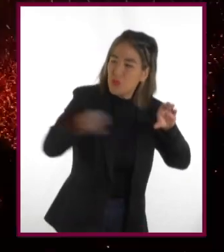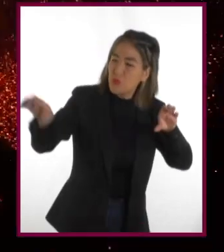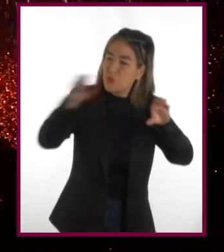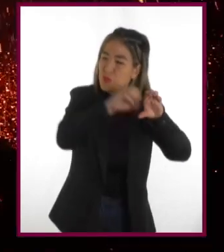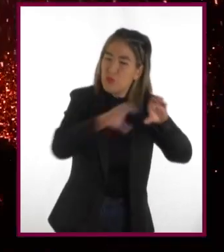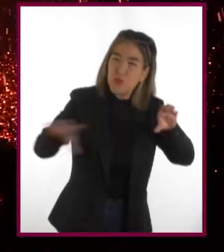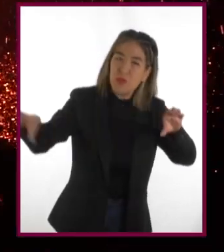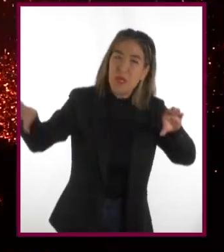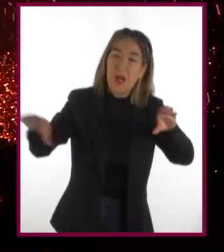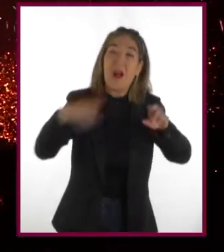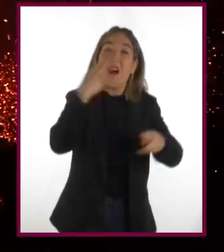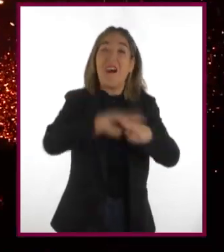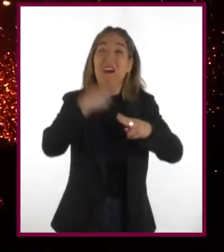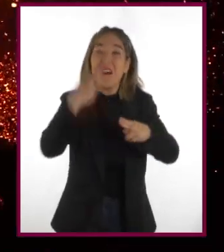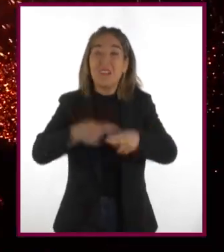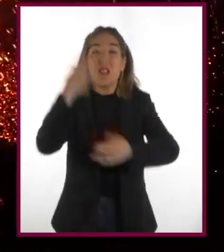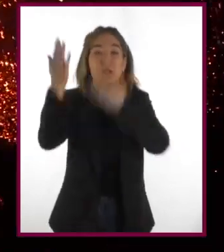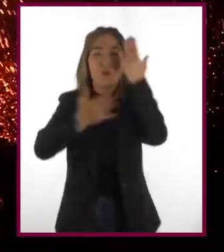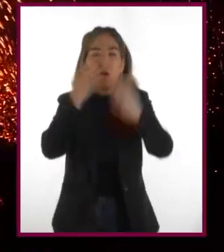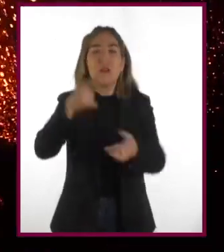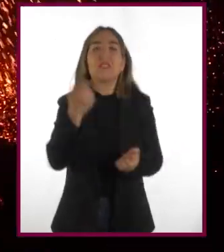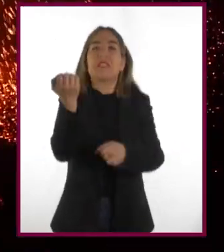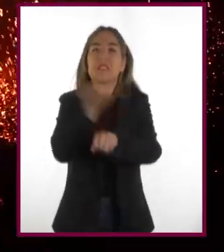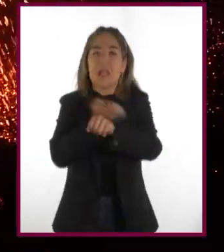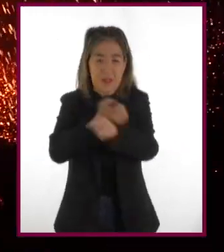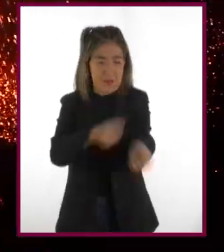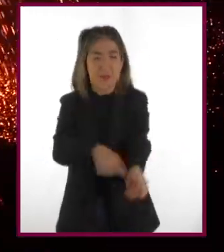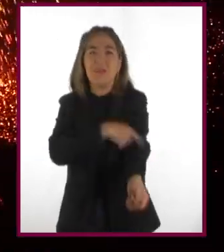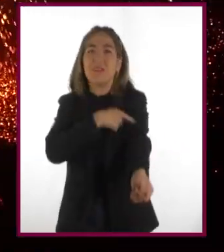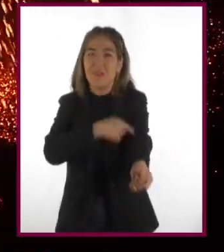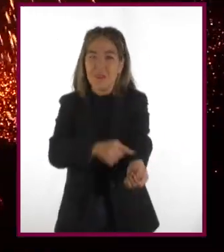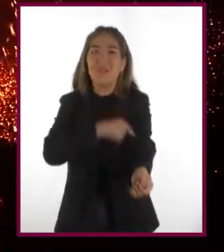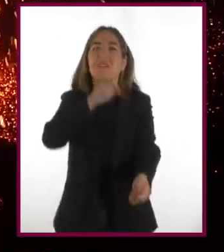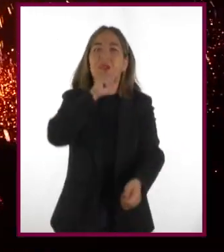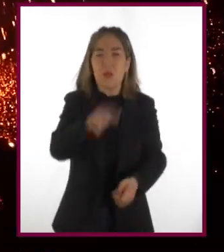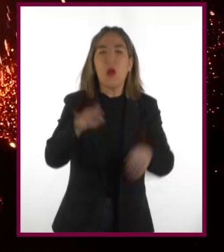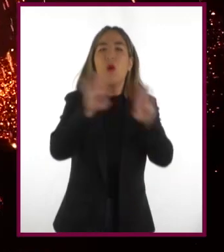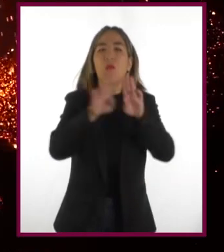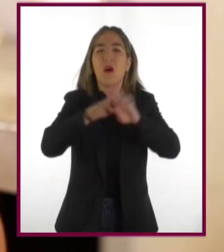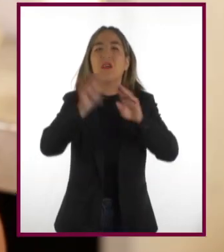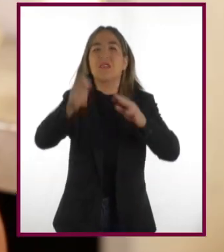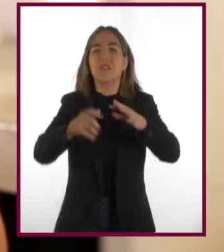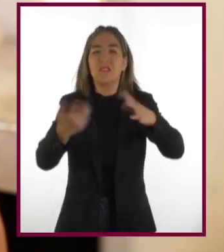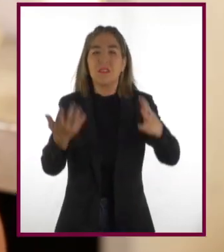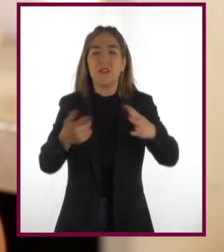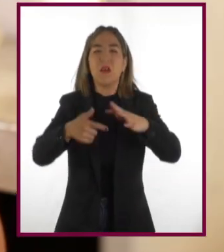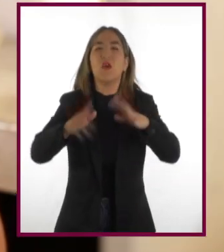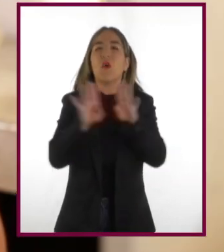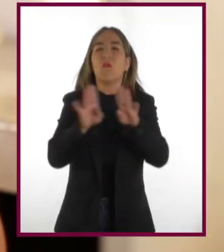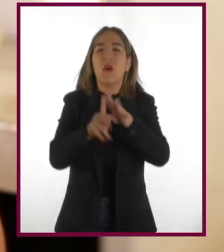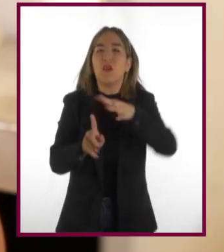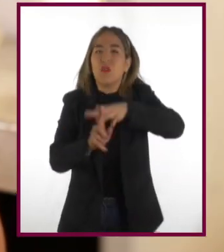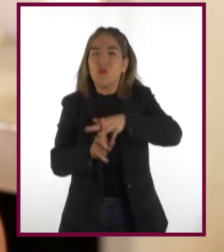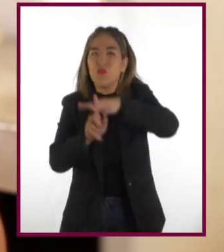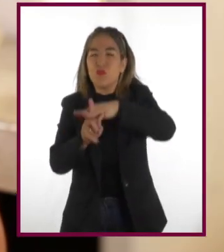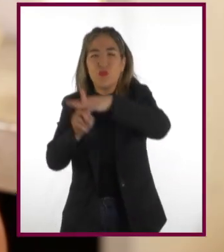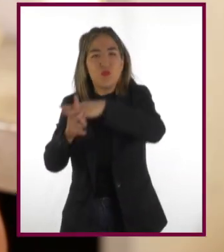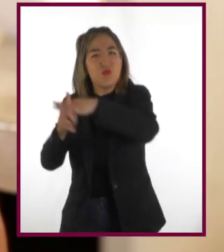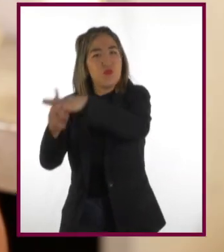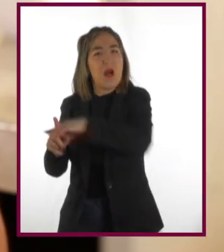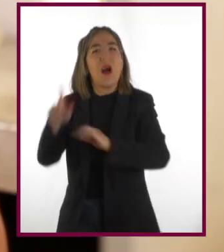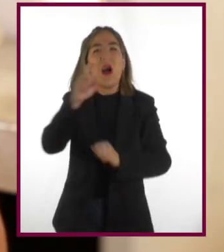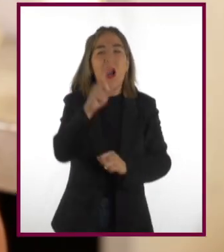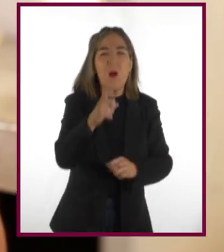reactor, hasta en el estudio del flujo sanguíneo o en el diseño de submarinos. Obviamente no hay que olvidar todas